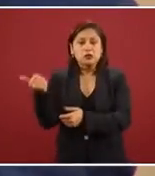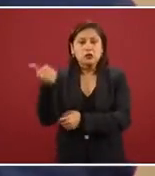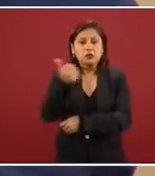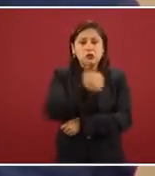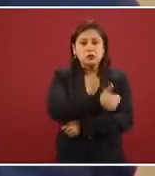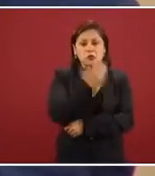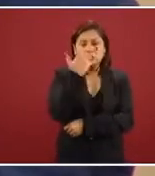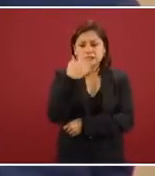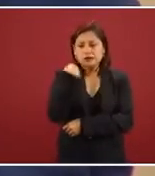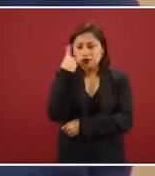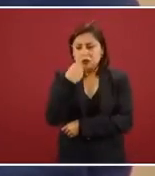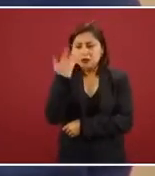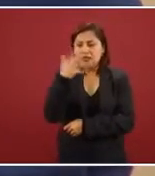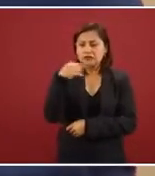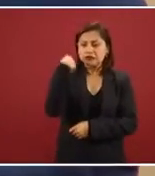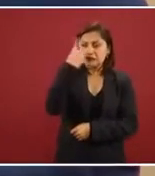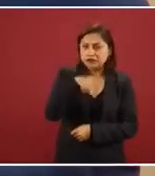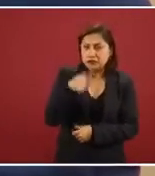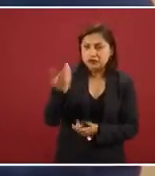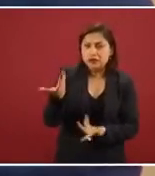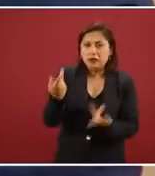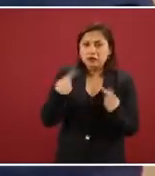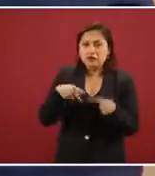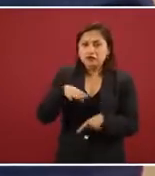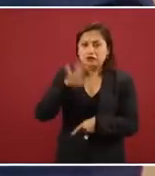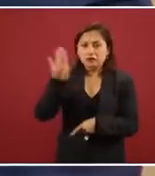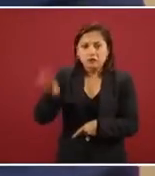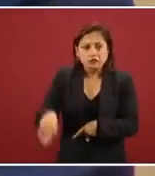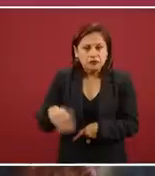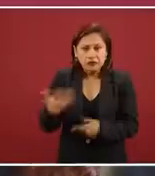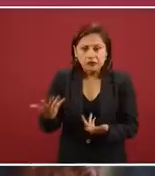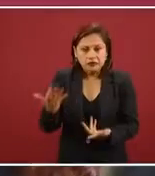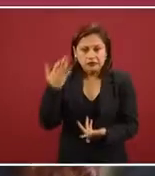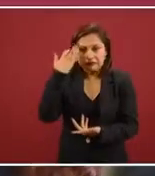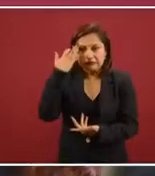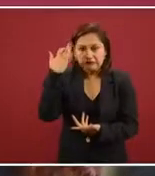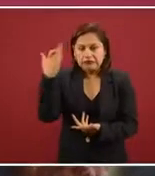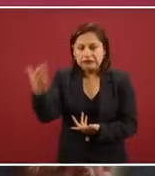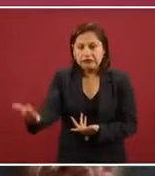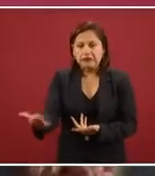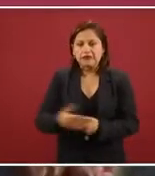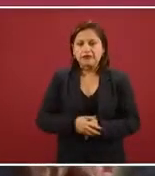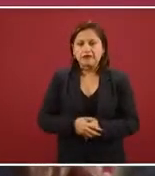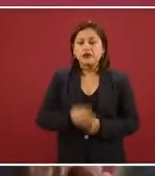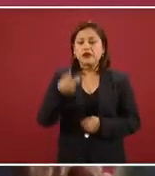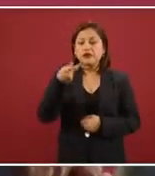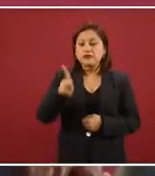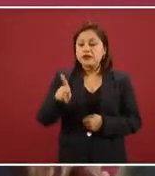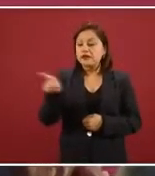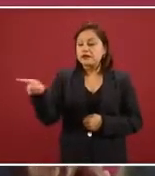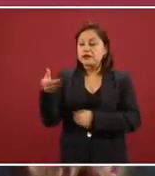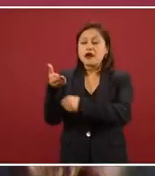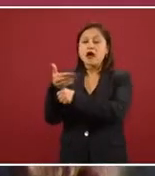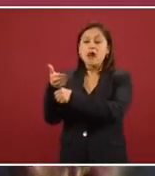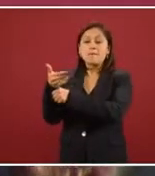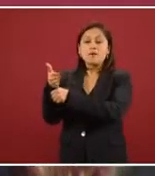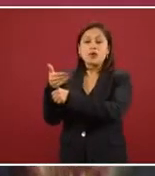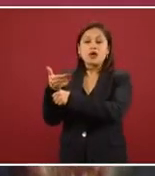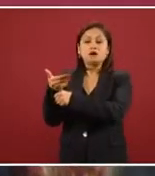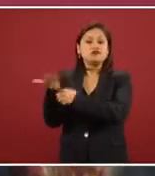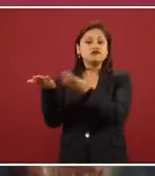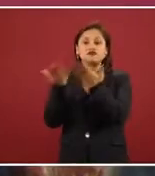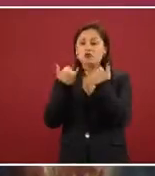también sucede que no hay ambulancia o está